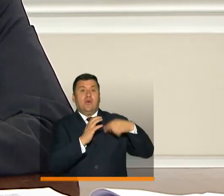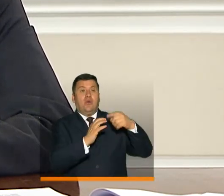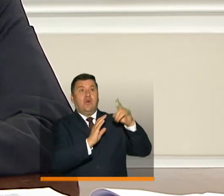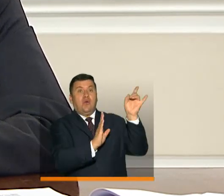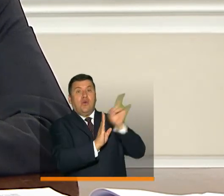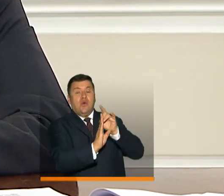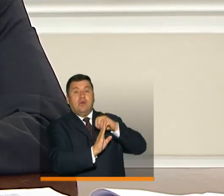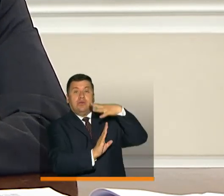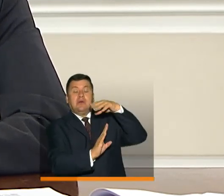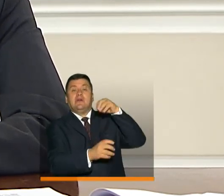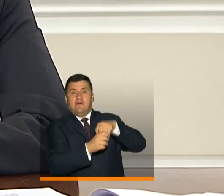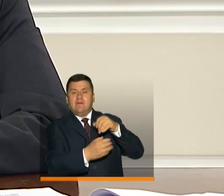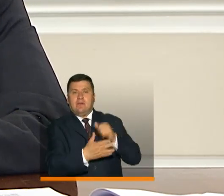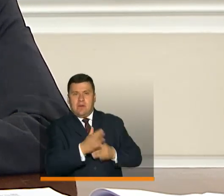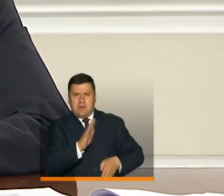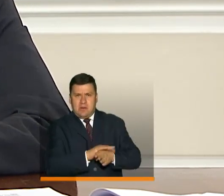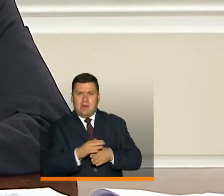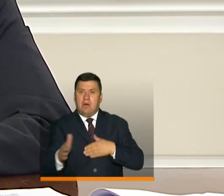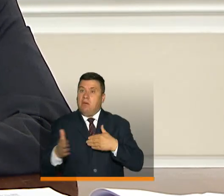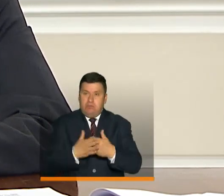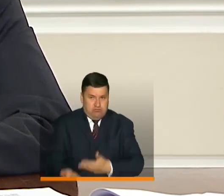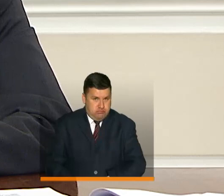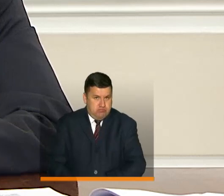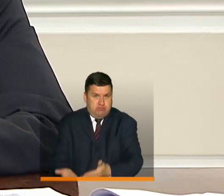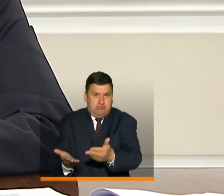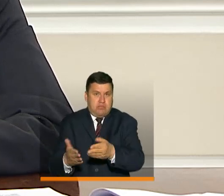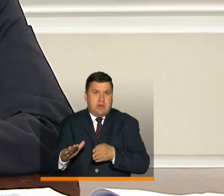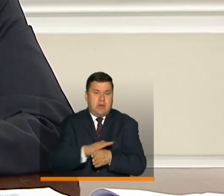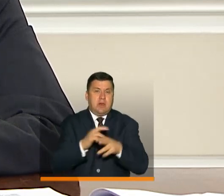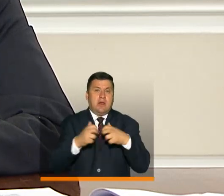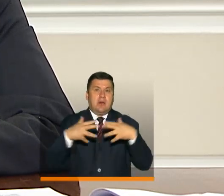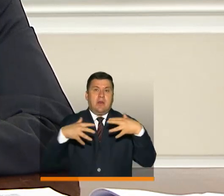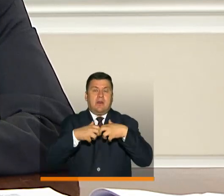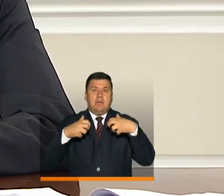han permitido seguir cerrando esas brechas en materia de acceso a